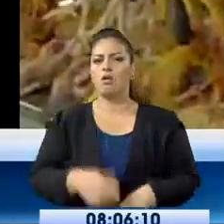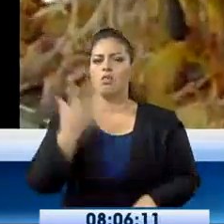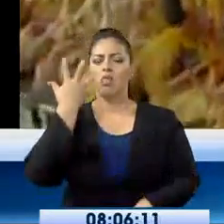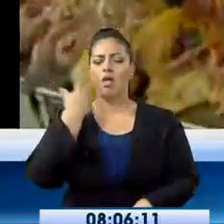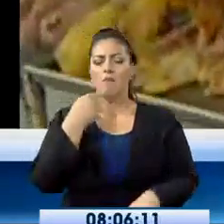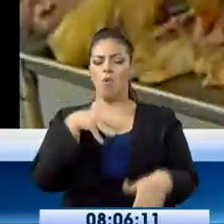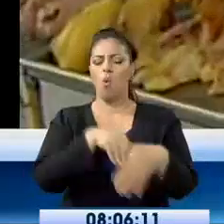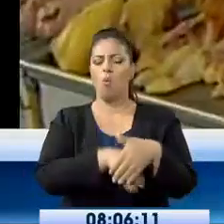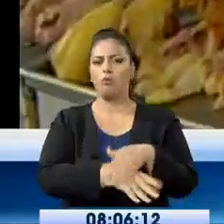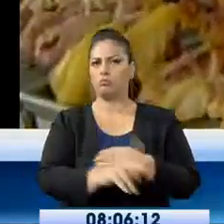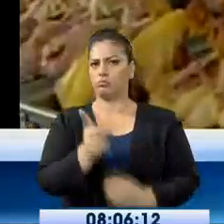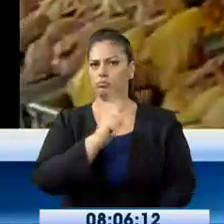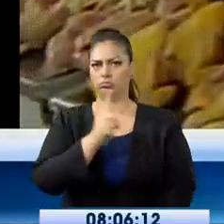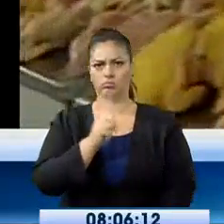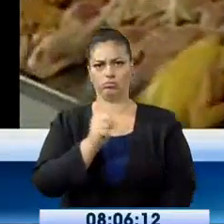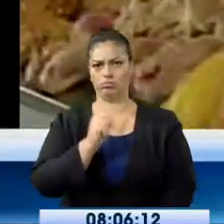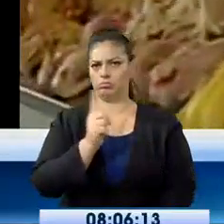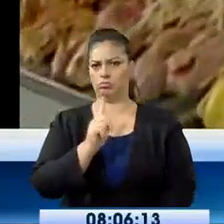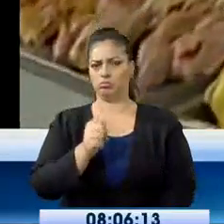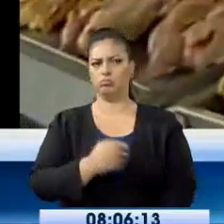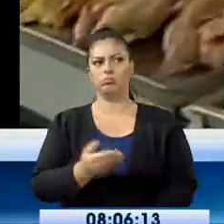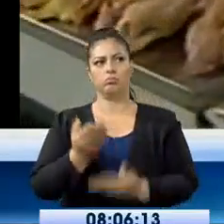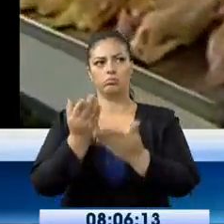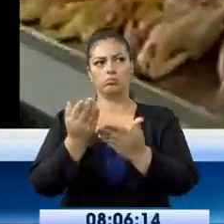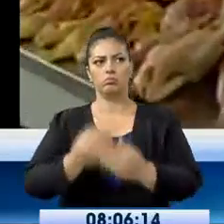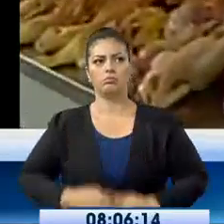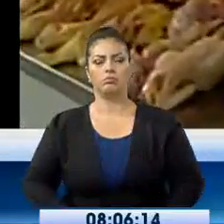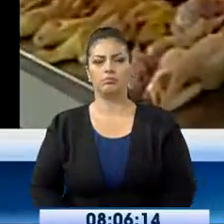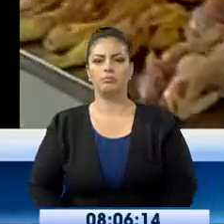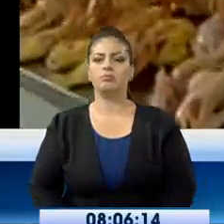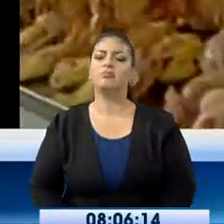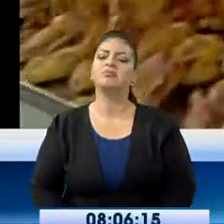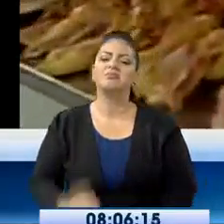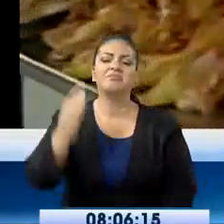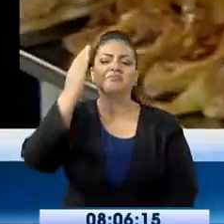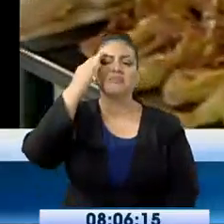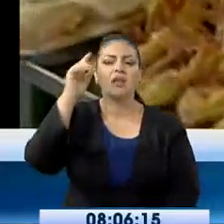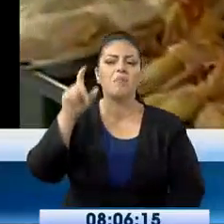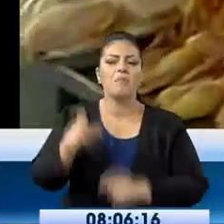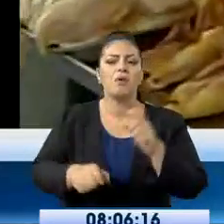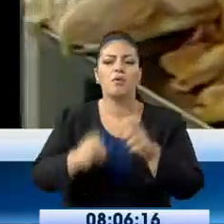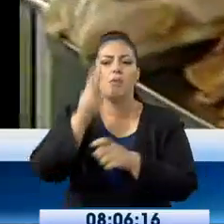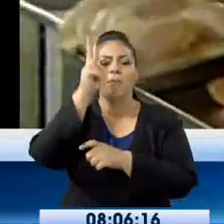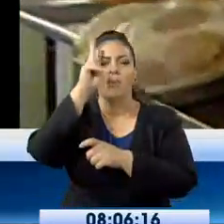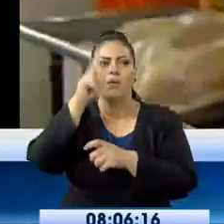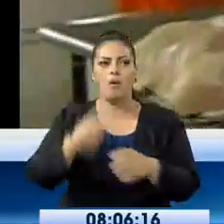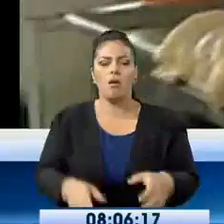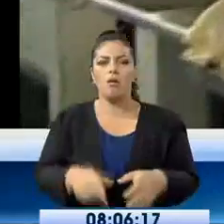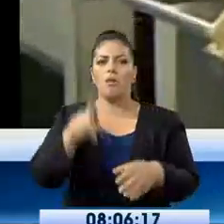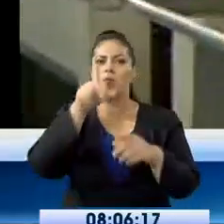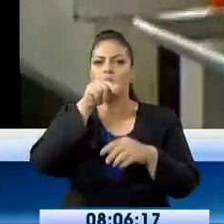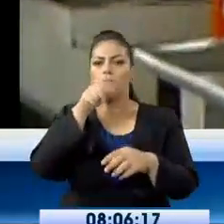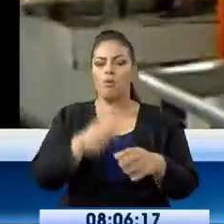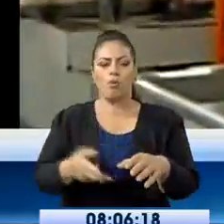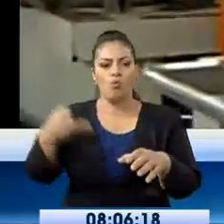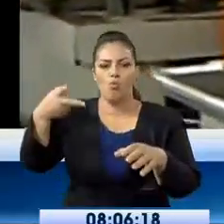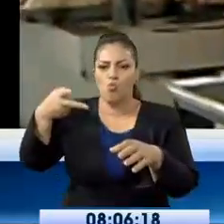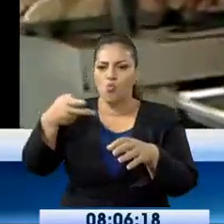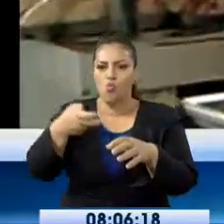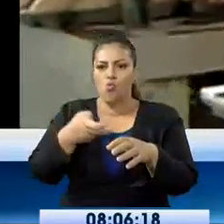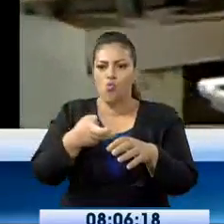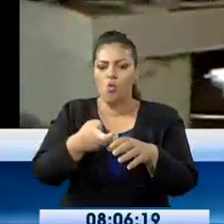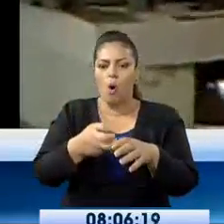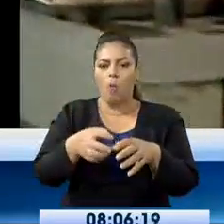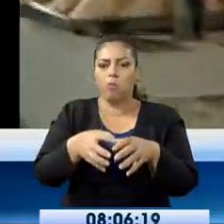fresco, todo. Se han dado muchos casos de los pollos inflados. ¿Cómo así sus compañeros incurren en esto? ¿Qué es, para ganar unos centavitos